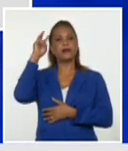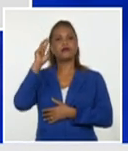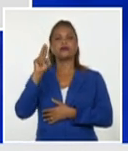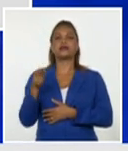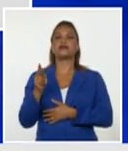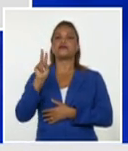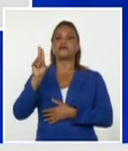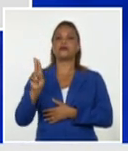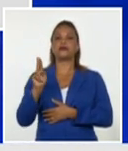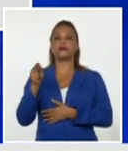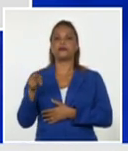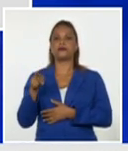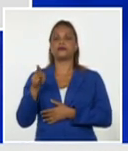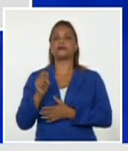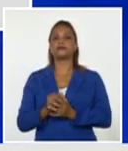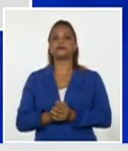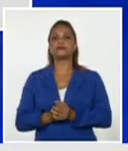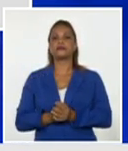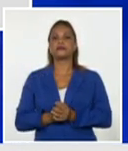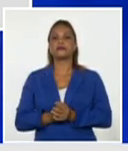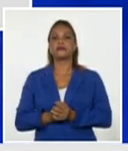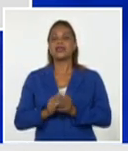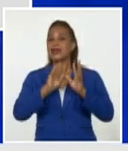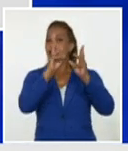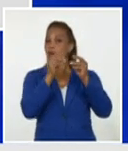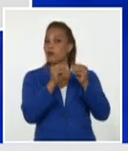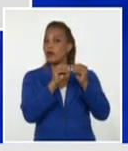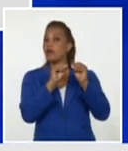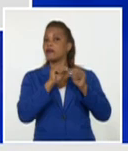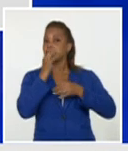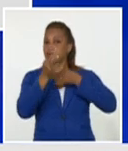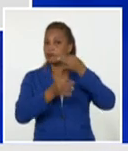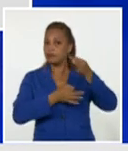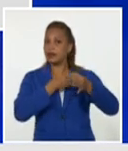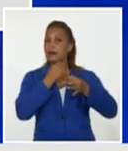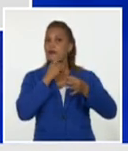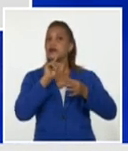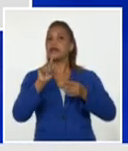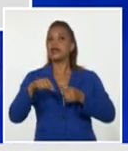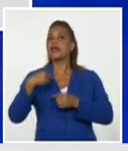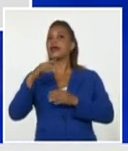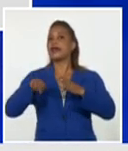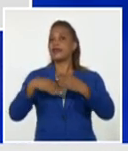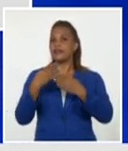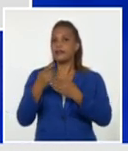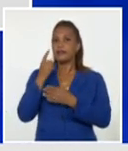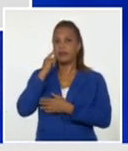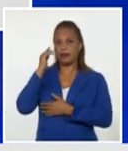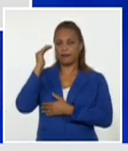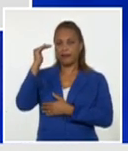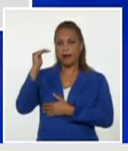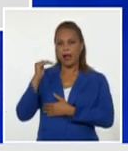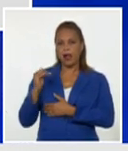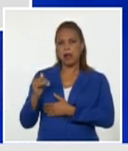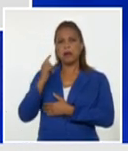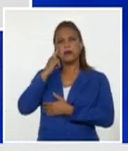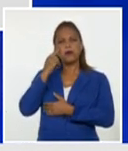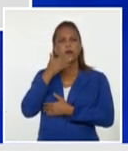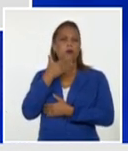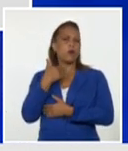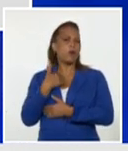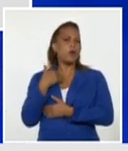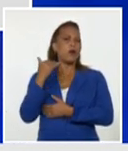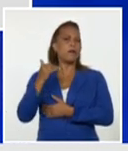ven, no es solo el acumulado, por eso damos el acumulado y damos el día, que nos permite mucho ver la evolución